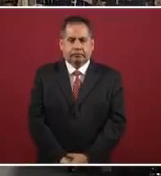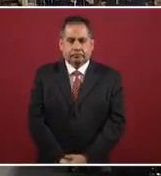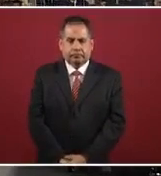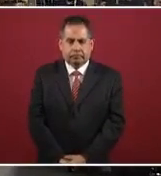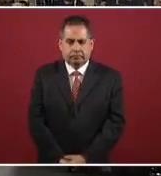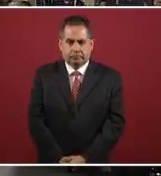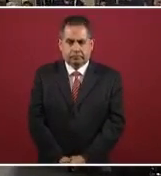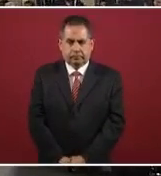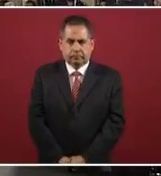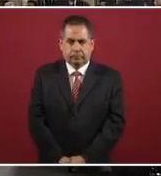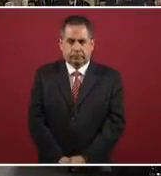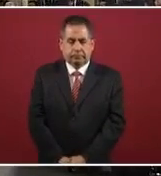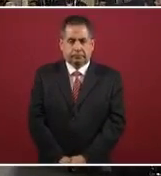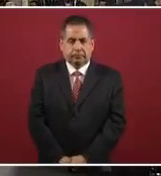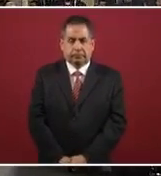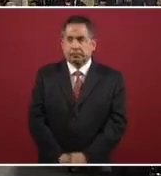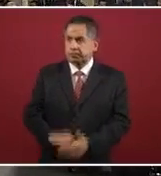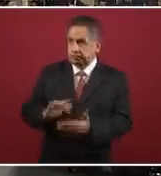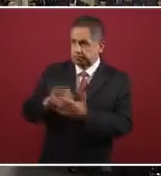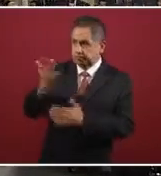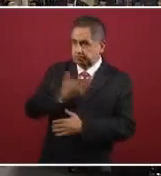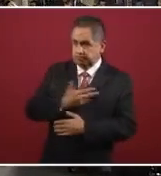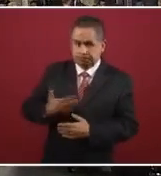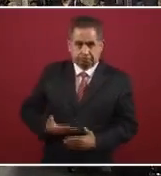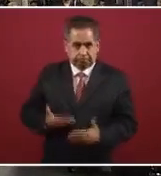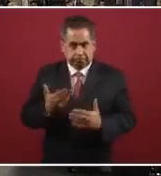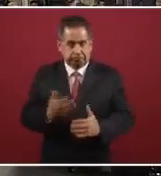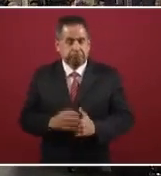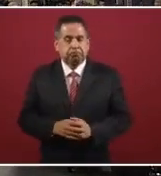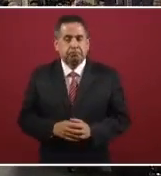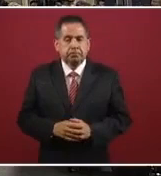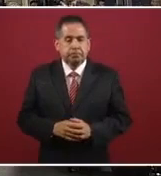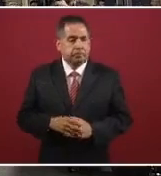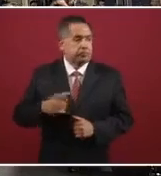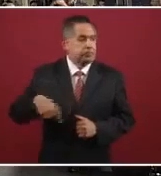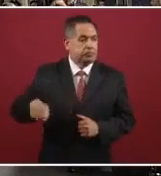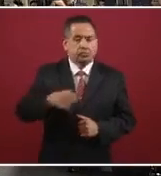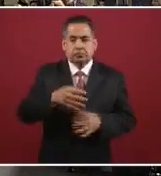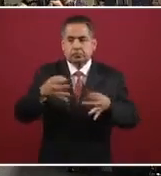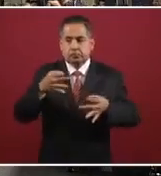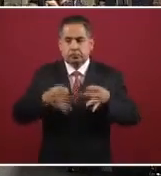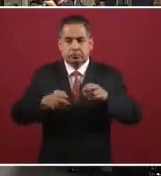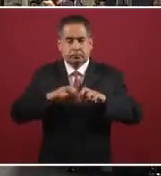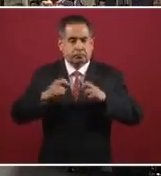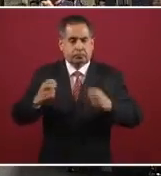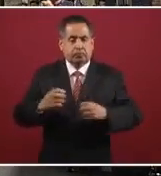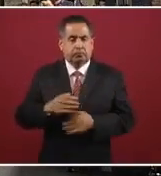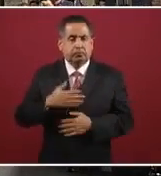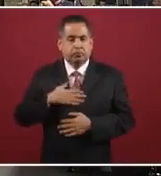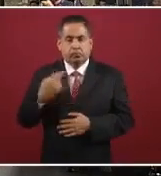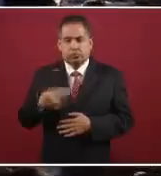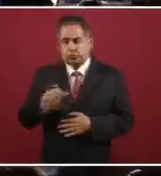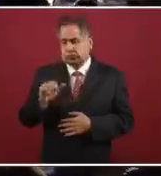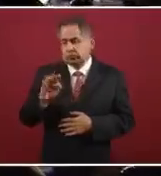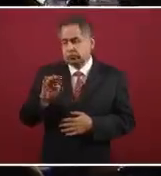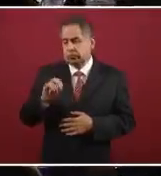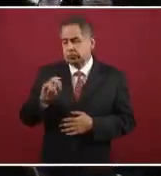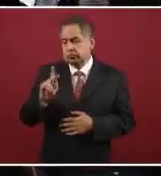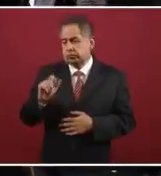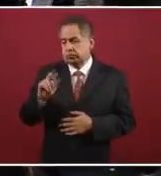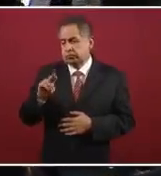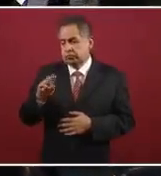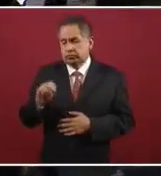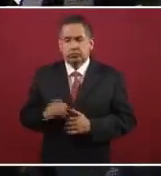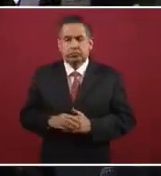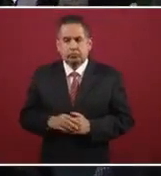Sí. Gracias, presidente, señores ministros. Arturo Páramo, Grupo Imagen. Presidente,